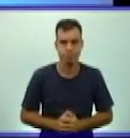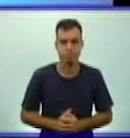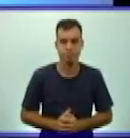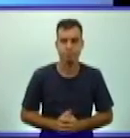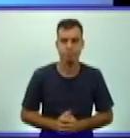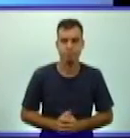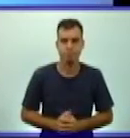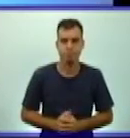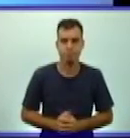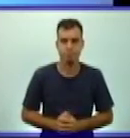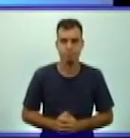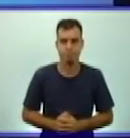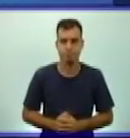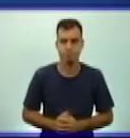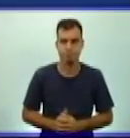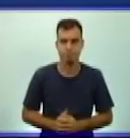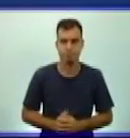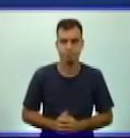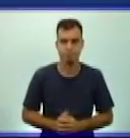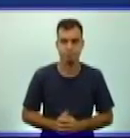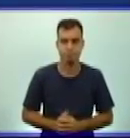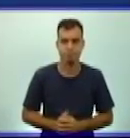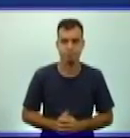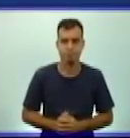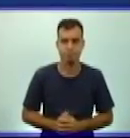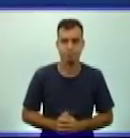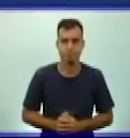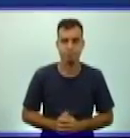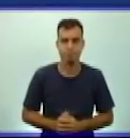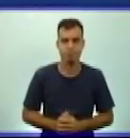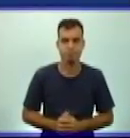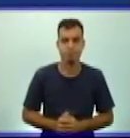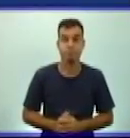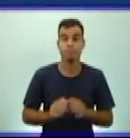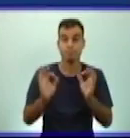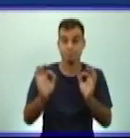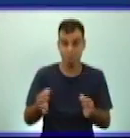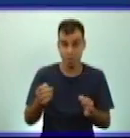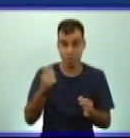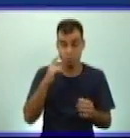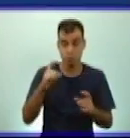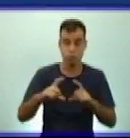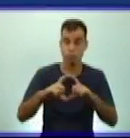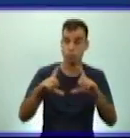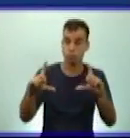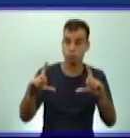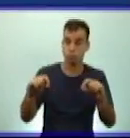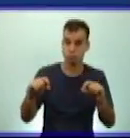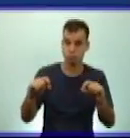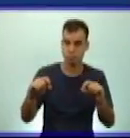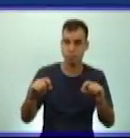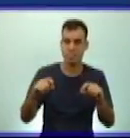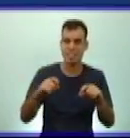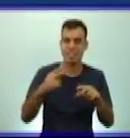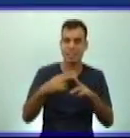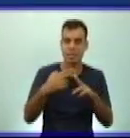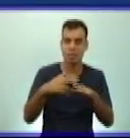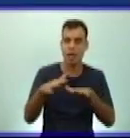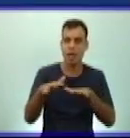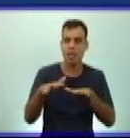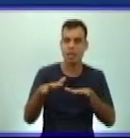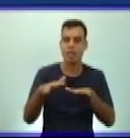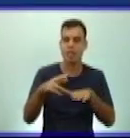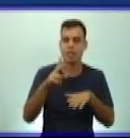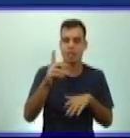de la rotación. Comenzamos entonces, como aparece en pantalla, con el concepto de desplazamiento angular, uno